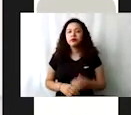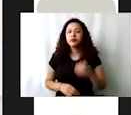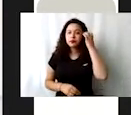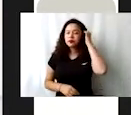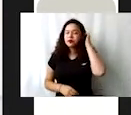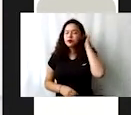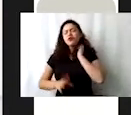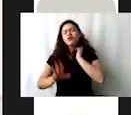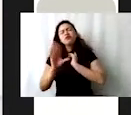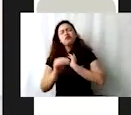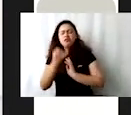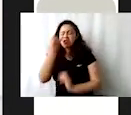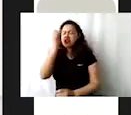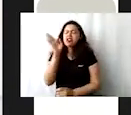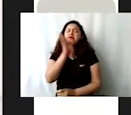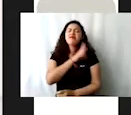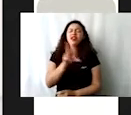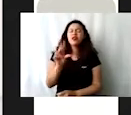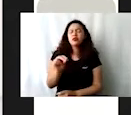No es tan mala idea después de todo.